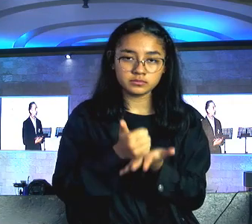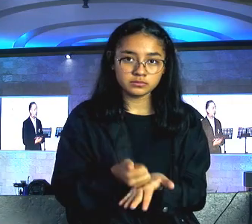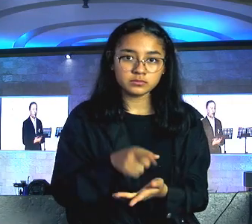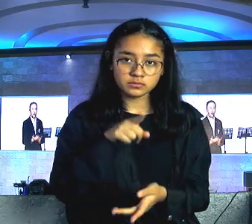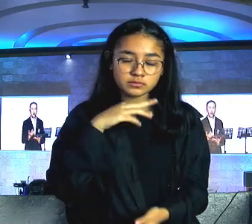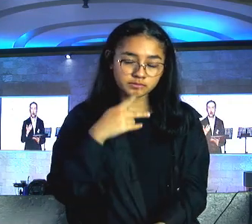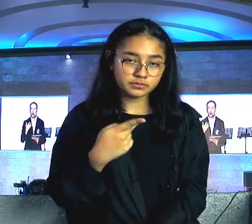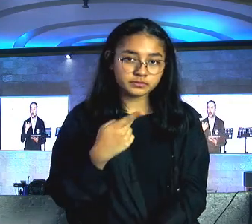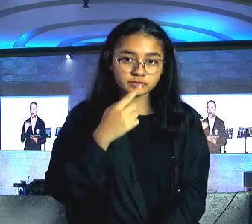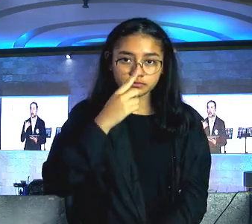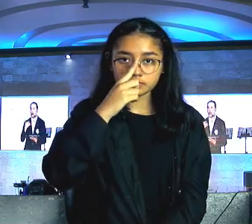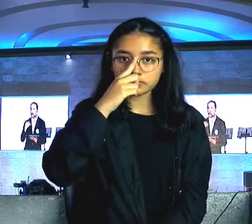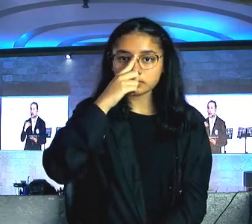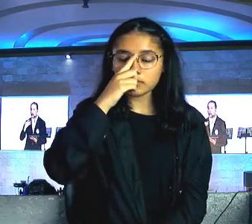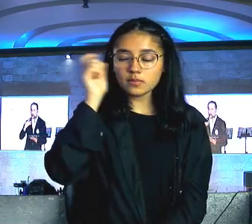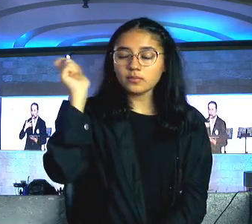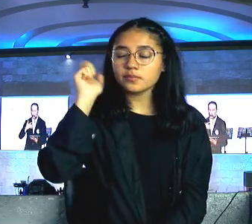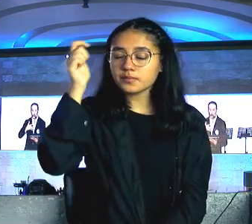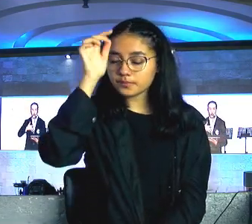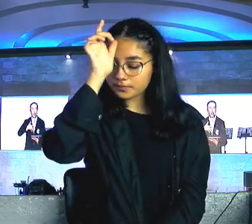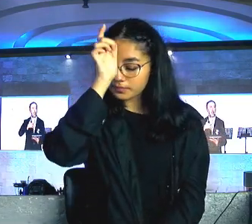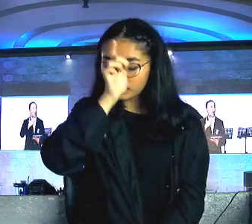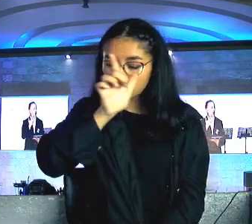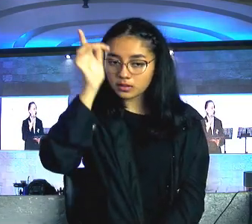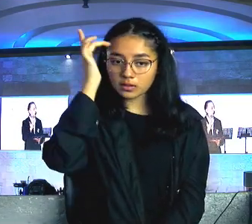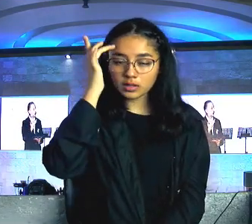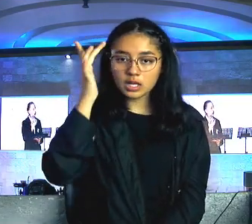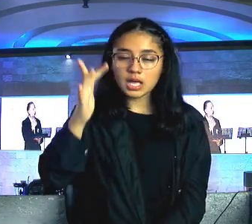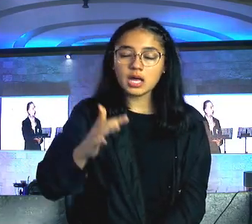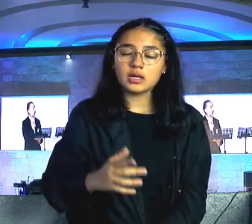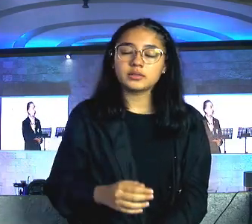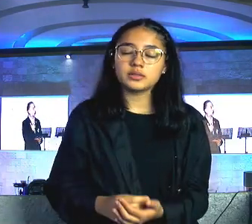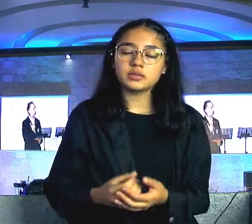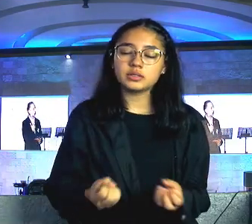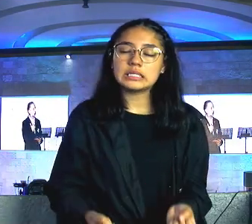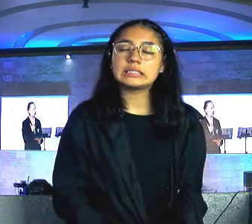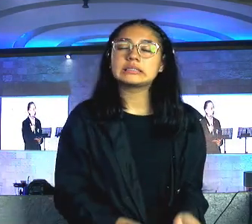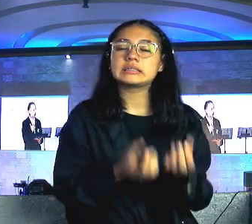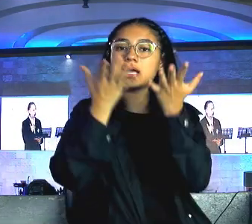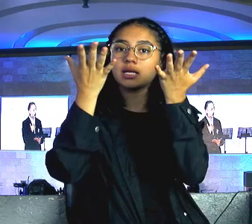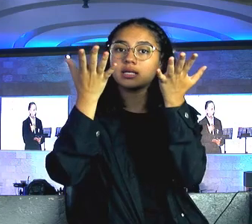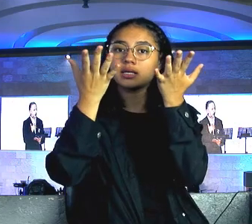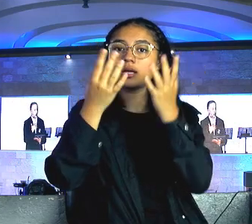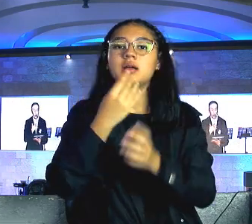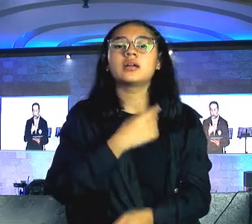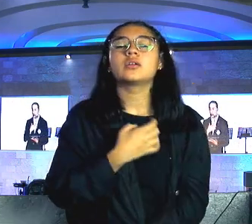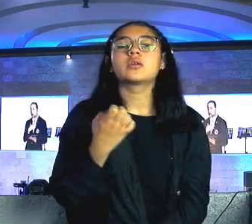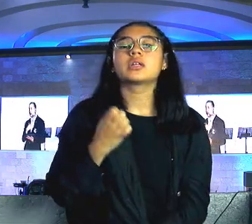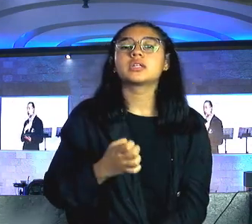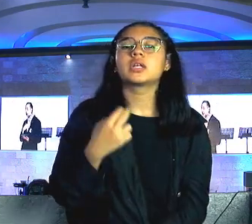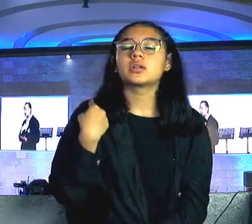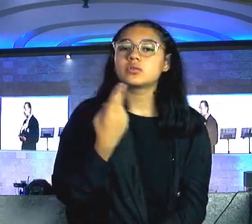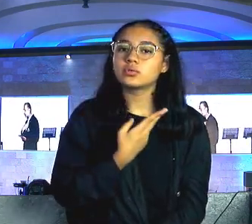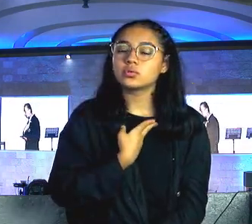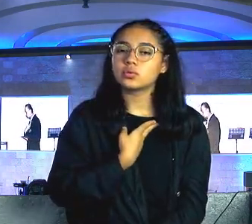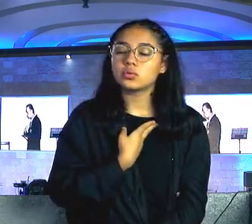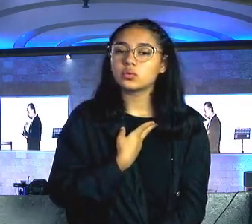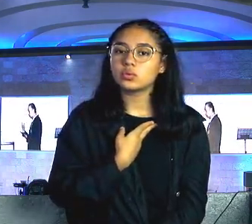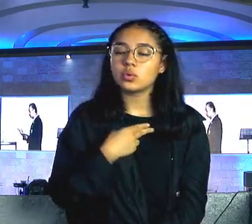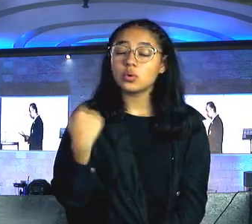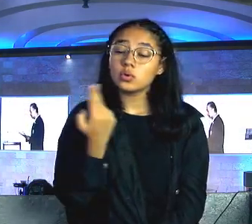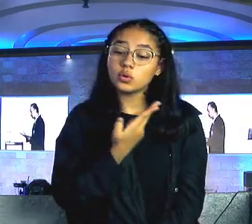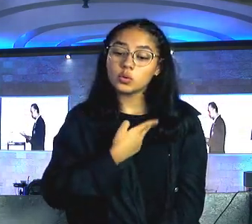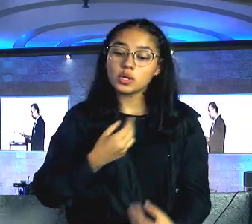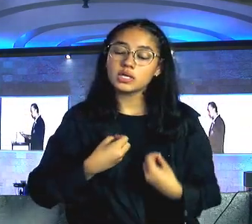¿Qué pasa cuando el Espíritu Santo saca la luz, lo que hay en nosotros, y entonces nuestra vida queda